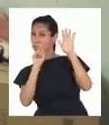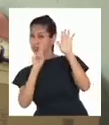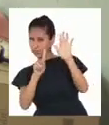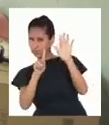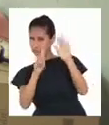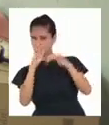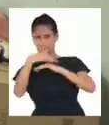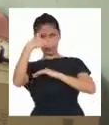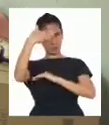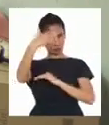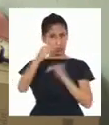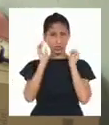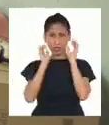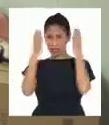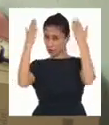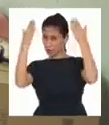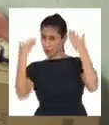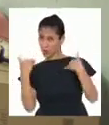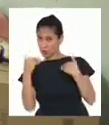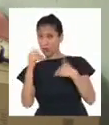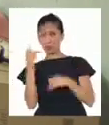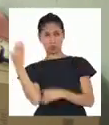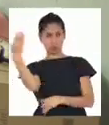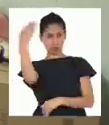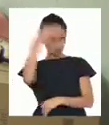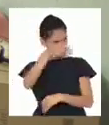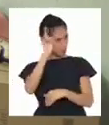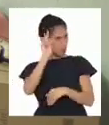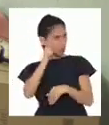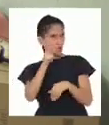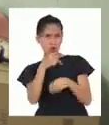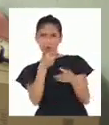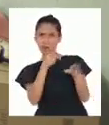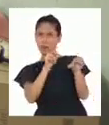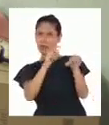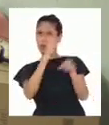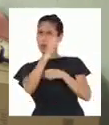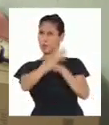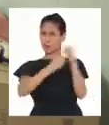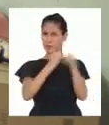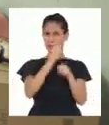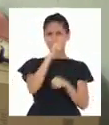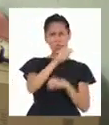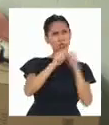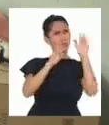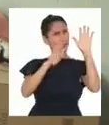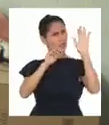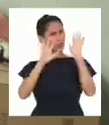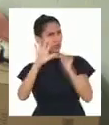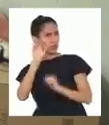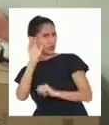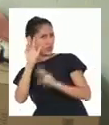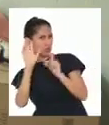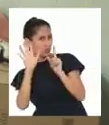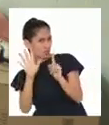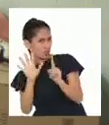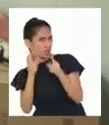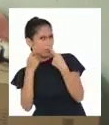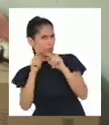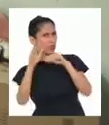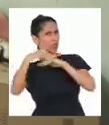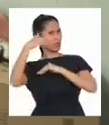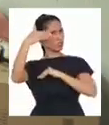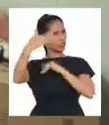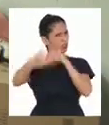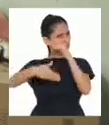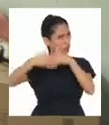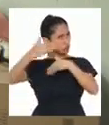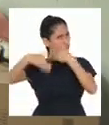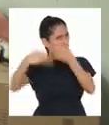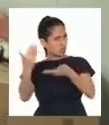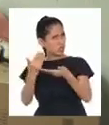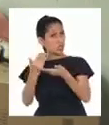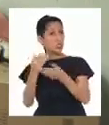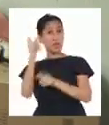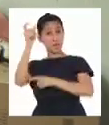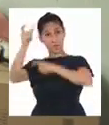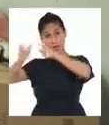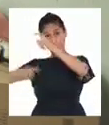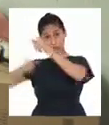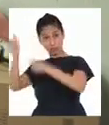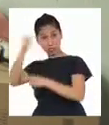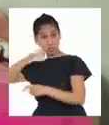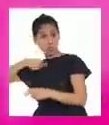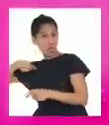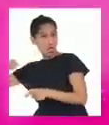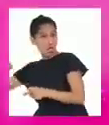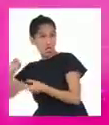voto femenino en 1956, solo queda pendiente el voto de las personas que no sabían leer ni escribir en español para alcanzar el